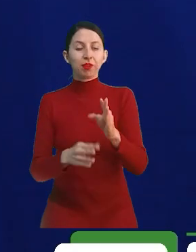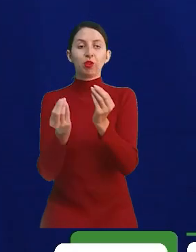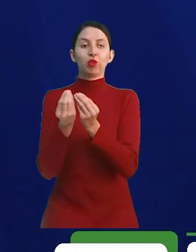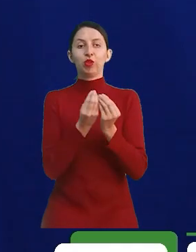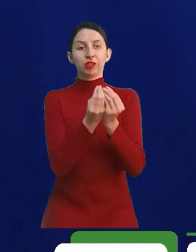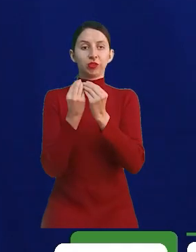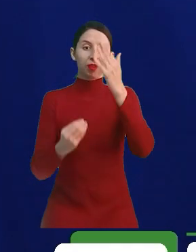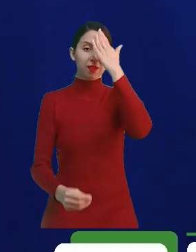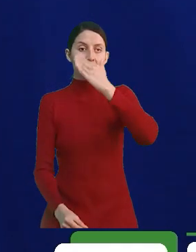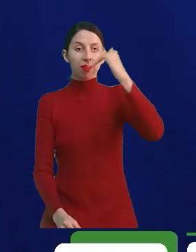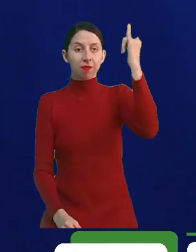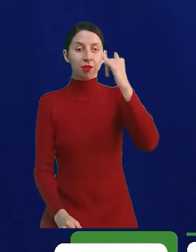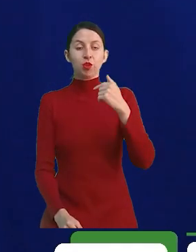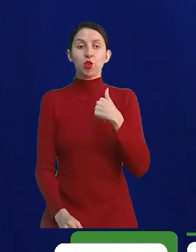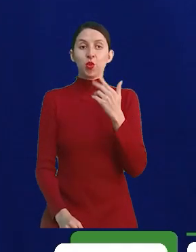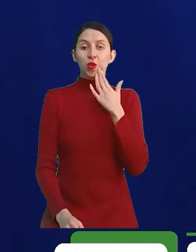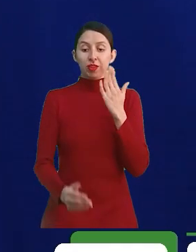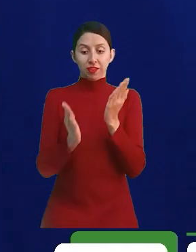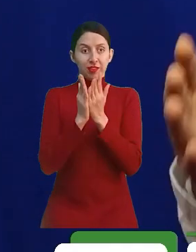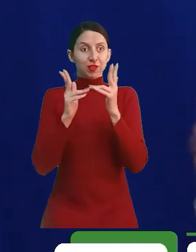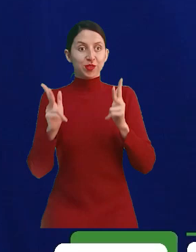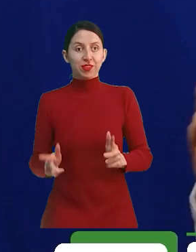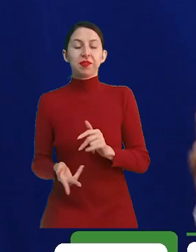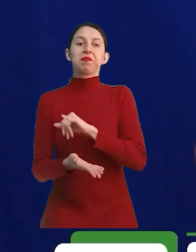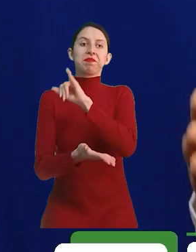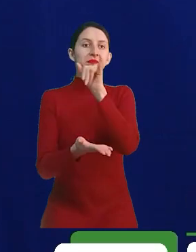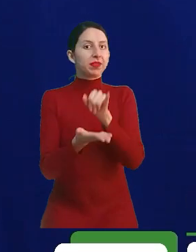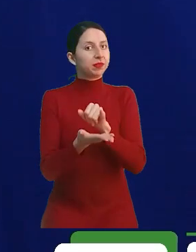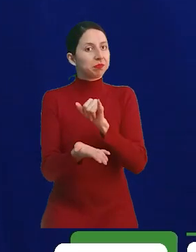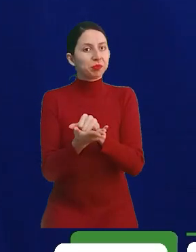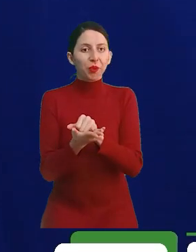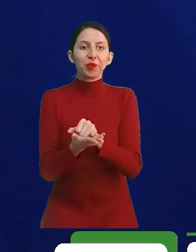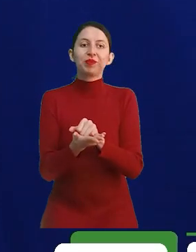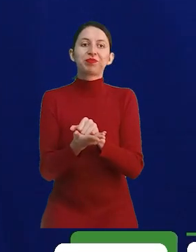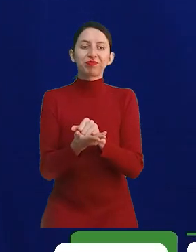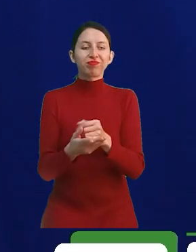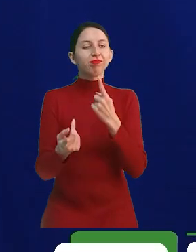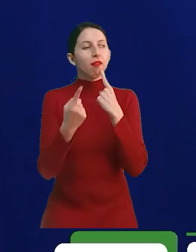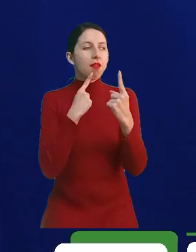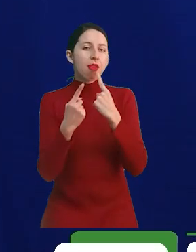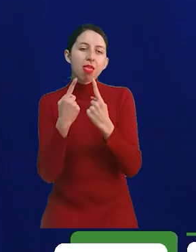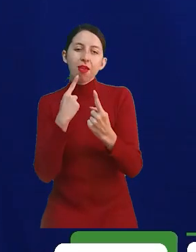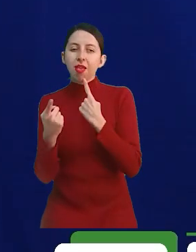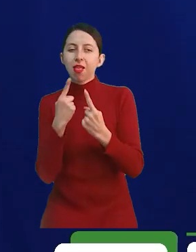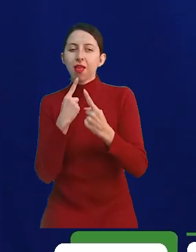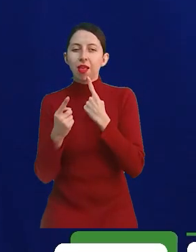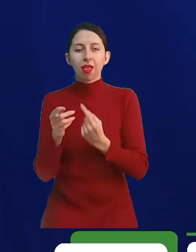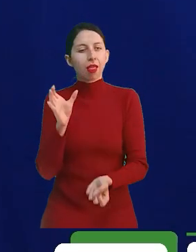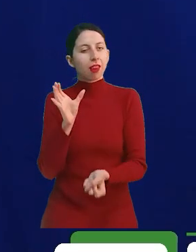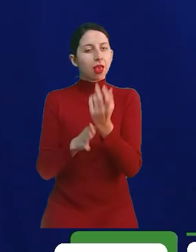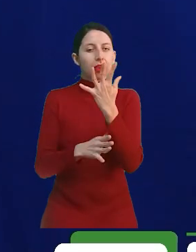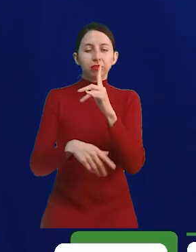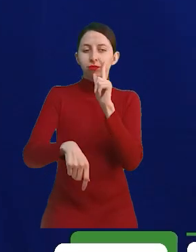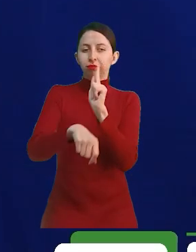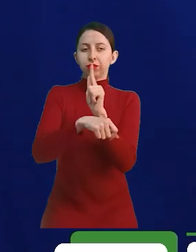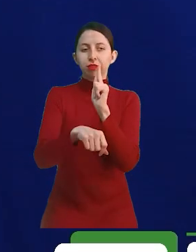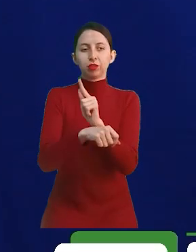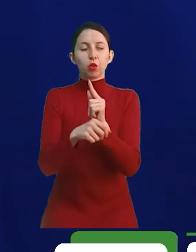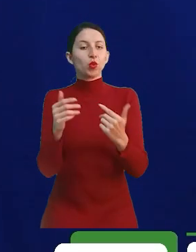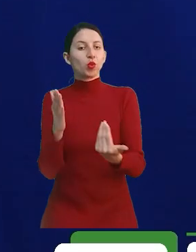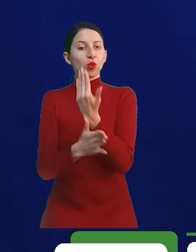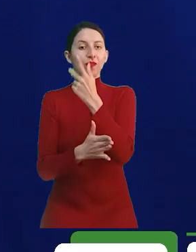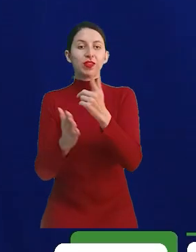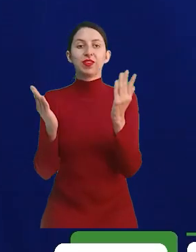representarlos en el consejo académico el destino la historia quiso que en esos momentos se diera la discusión de la